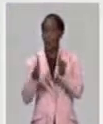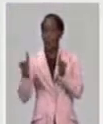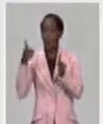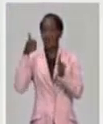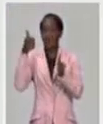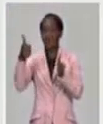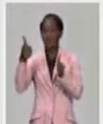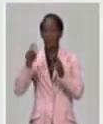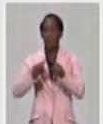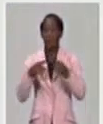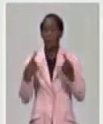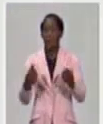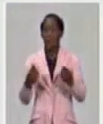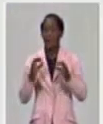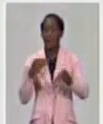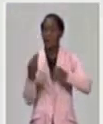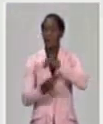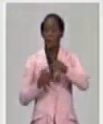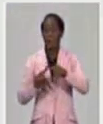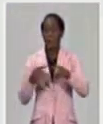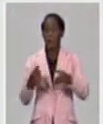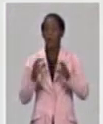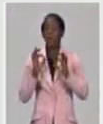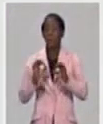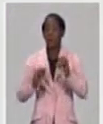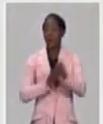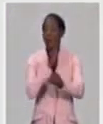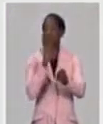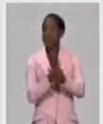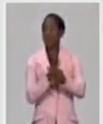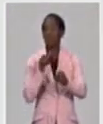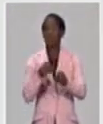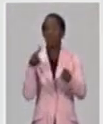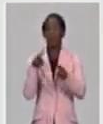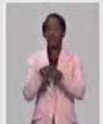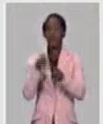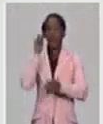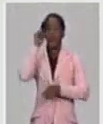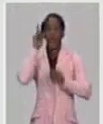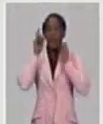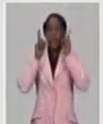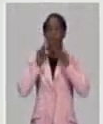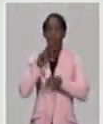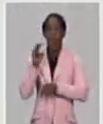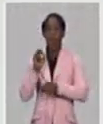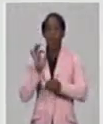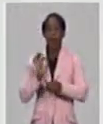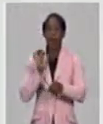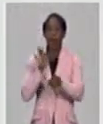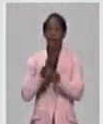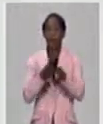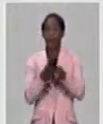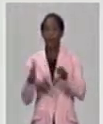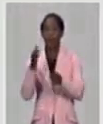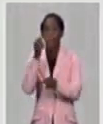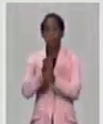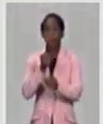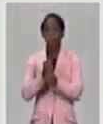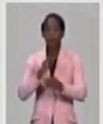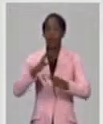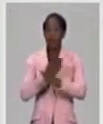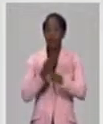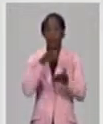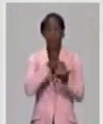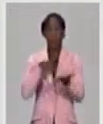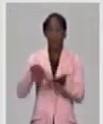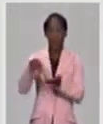ciencia, tecnología e innovación, 143 centros de investigación, 26 centros de servicios científicos tecnológicos, 60 unidades